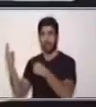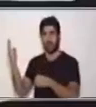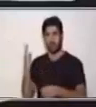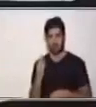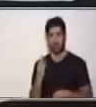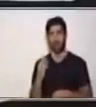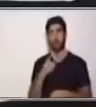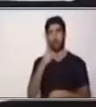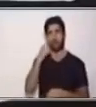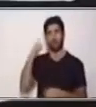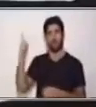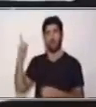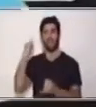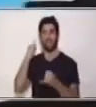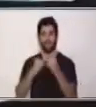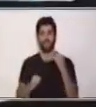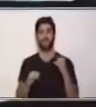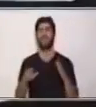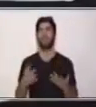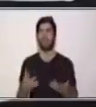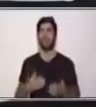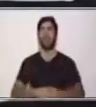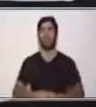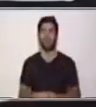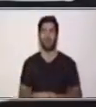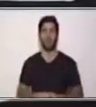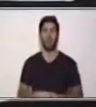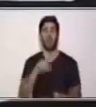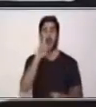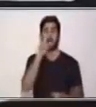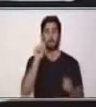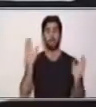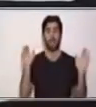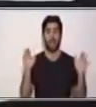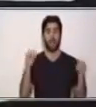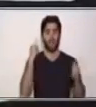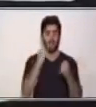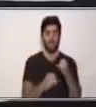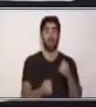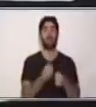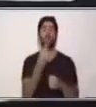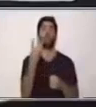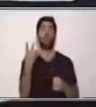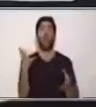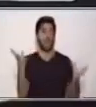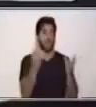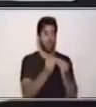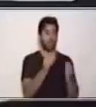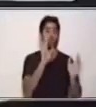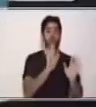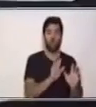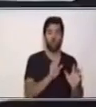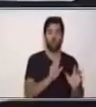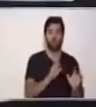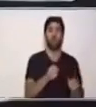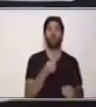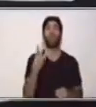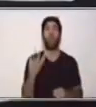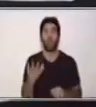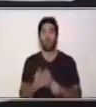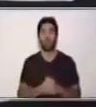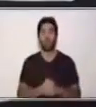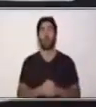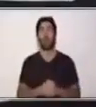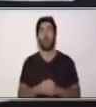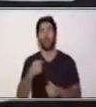que al final la pregunta era cuántos pájaros hay? Entonces voy a empezar a realizar